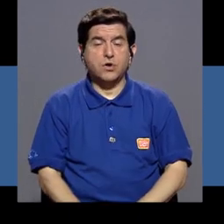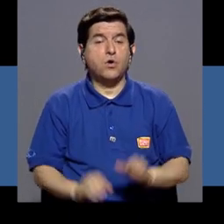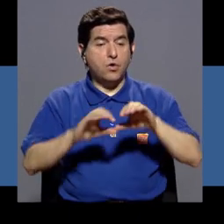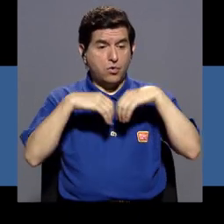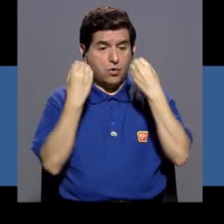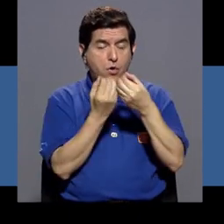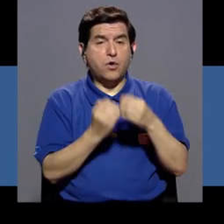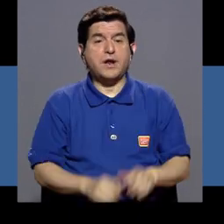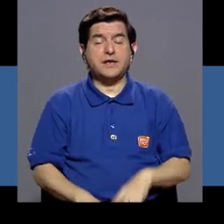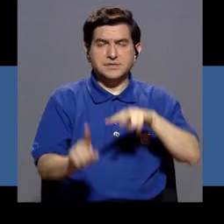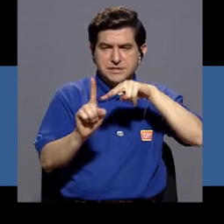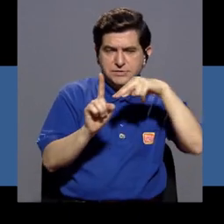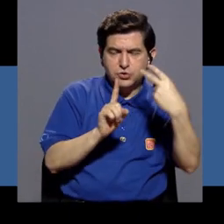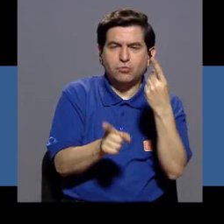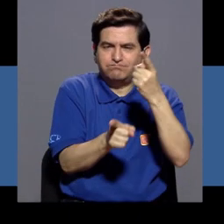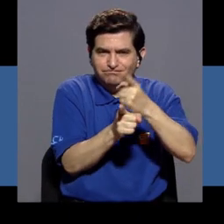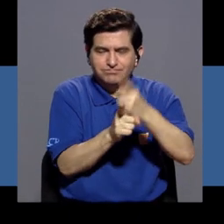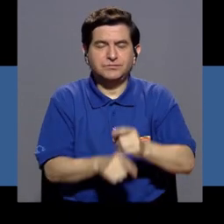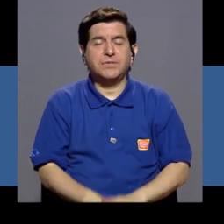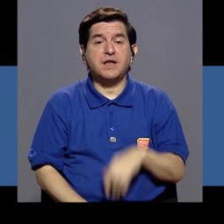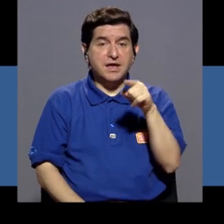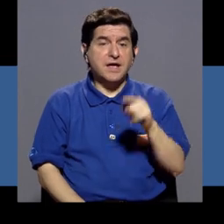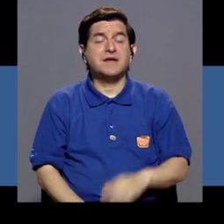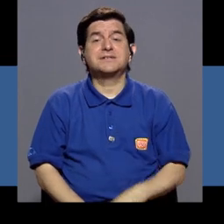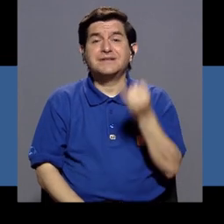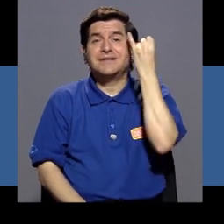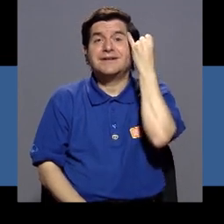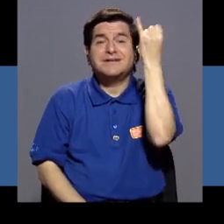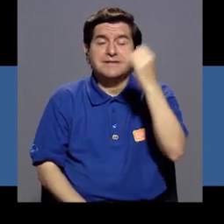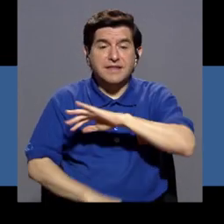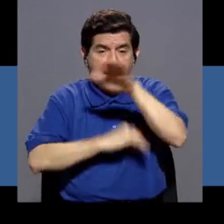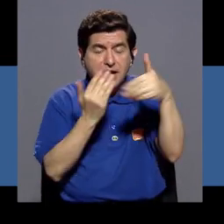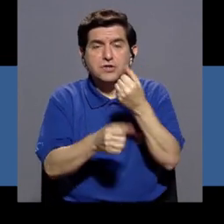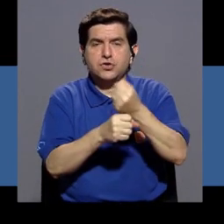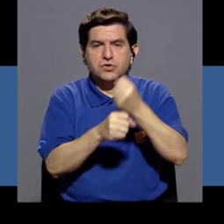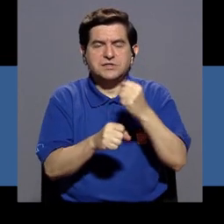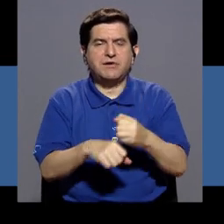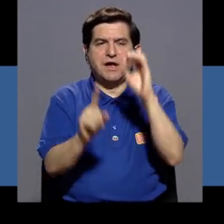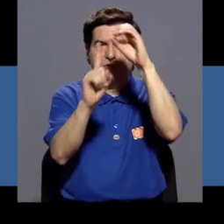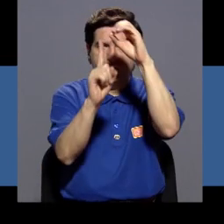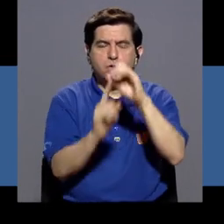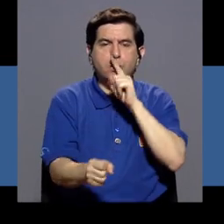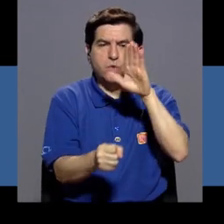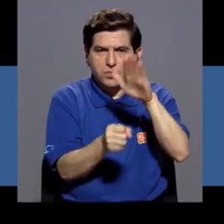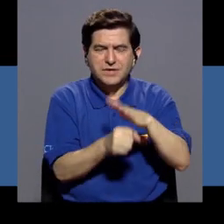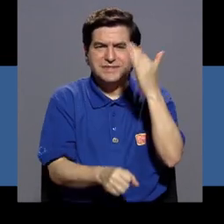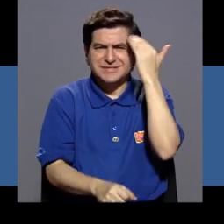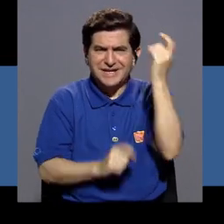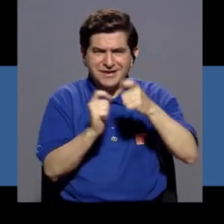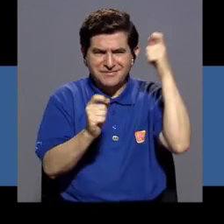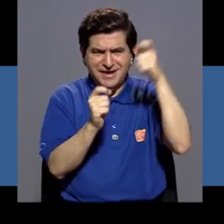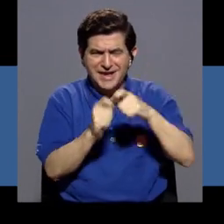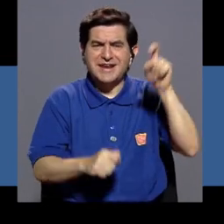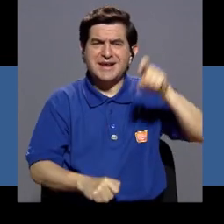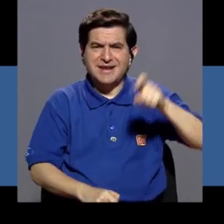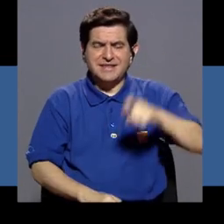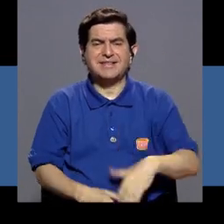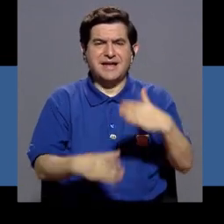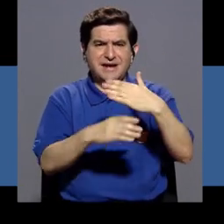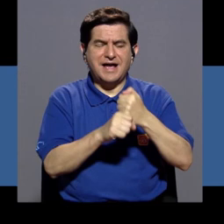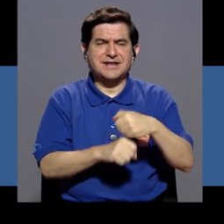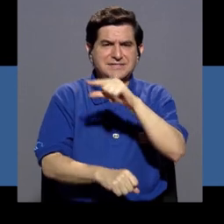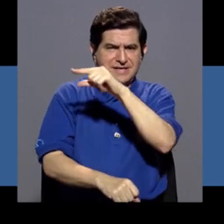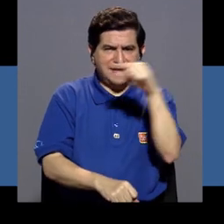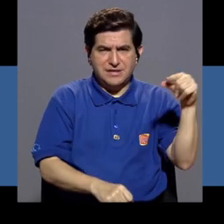por ser una organización visionaria justamente, y eso tiene mucho que ver, el hecho de que todos trabajamos por objetivos y sabemos exactamente qué es lo